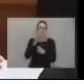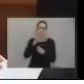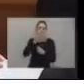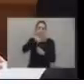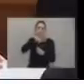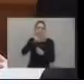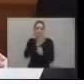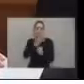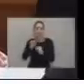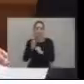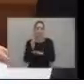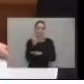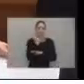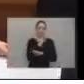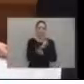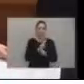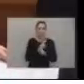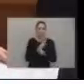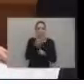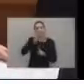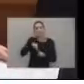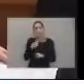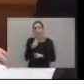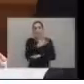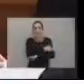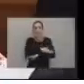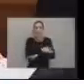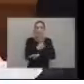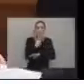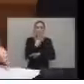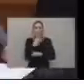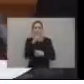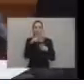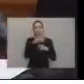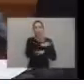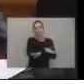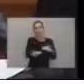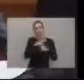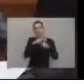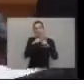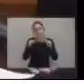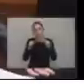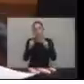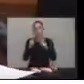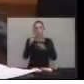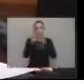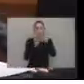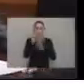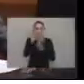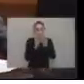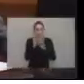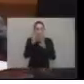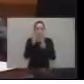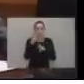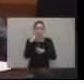Ministerio de Hacienda se empeñe en evitar que el Gobierno de Asturias recaude el impuesto de depósitos bancarios. Es que